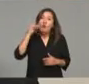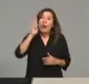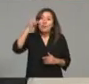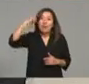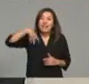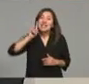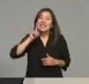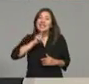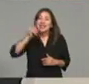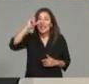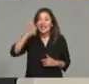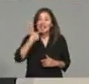bueno cambiamos si cambiamos